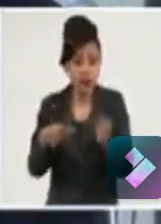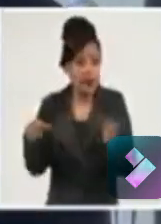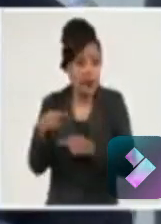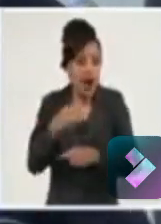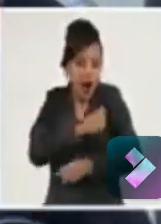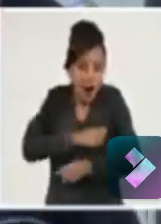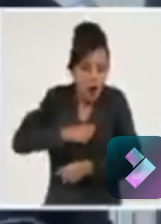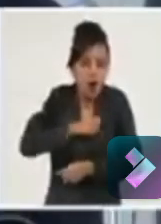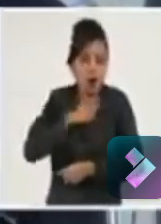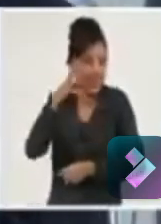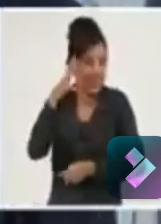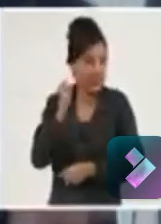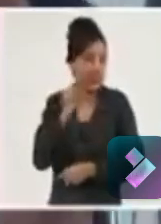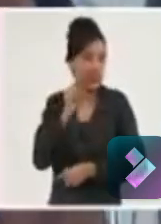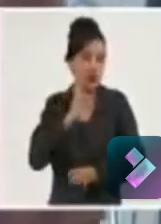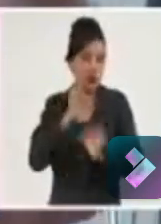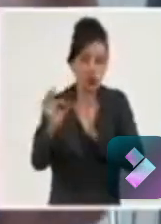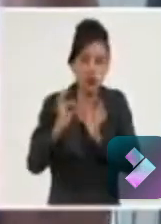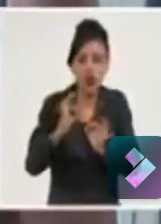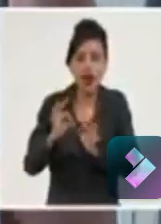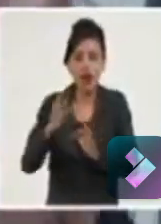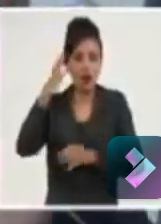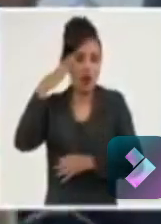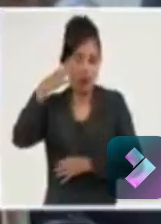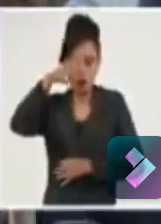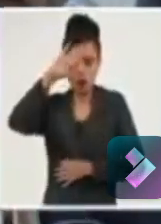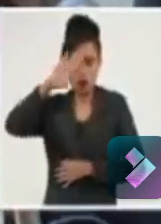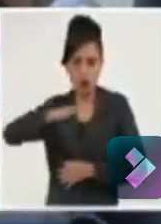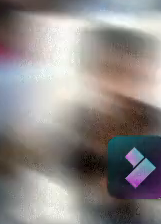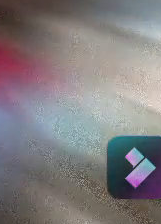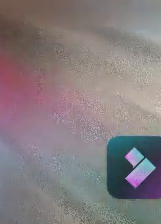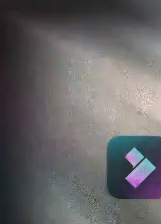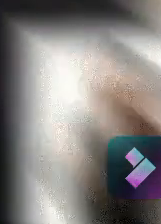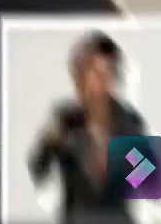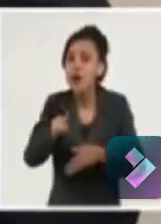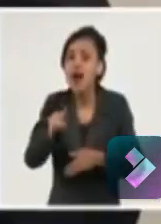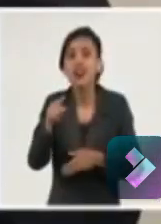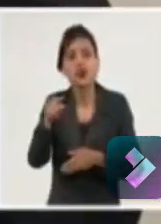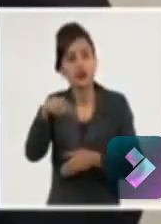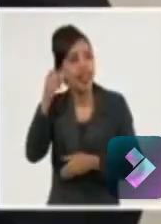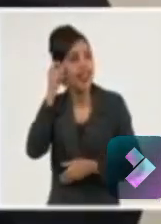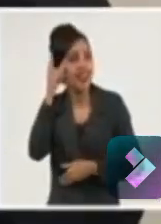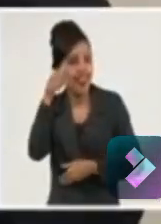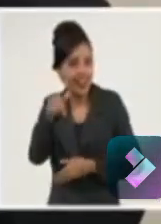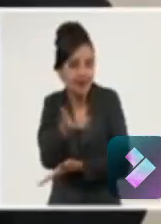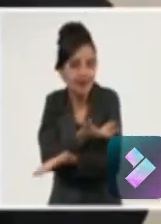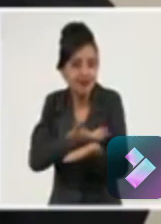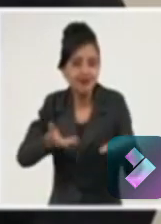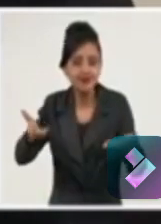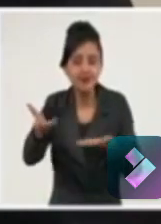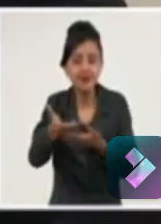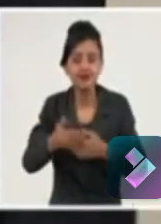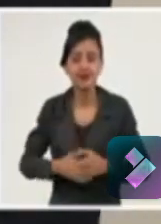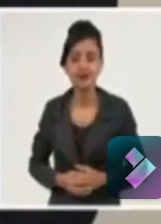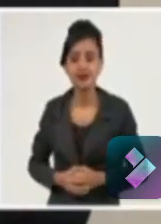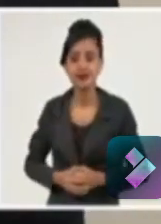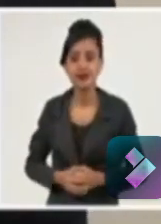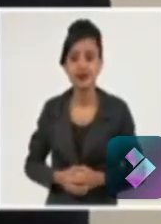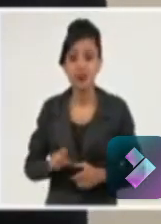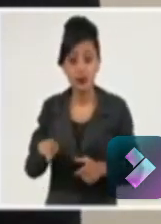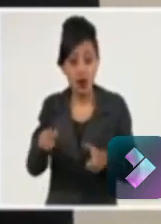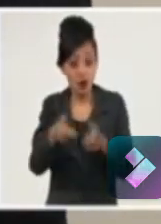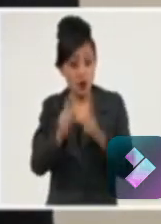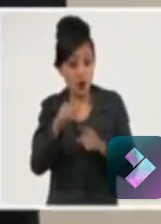defender eso, esa cubanía, desde los mambises hasta el día de hoy. Yo creo que con encuentros como este, con las cosas que ustedes